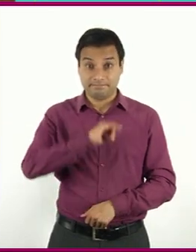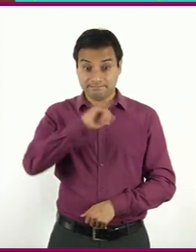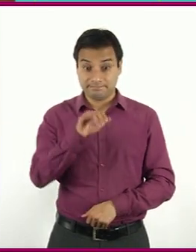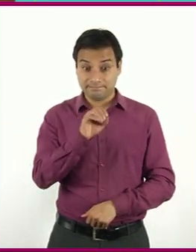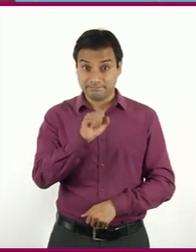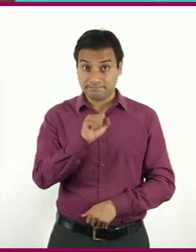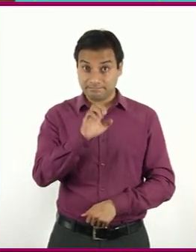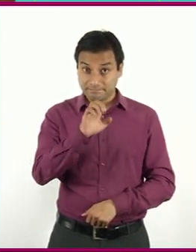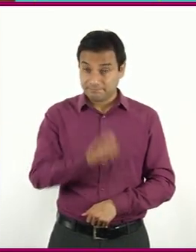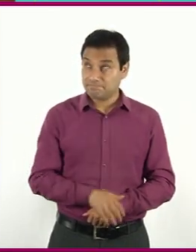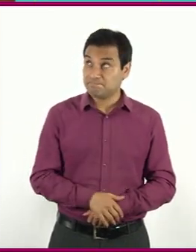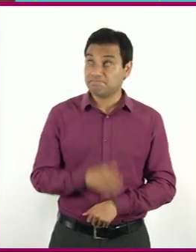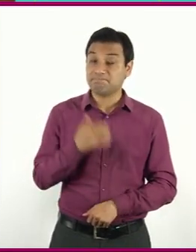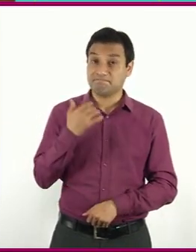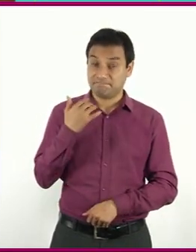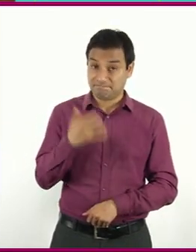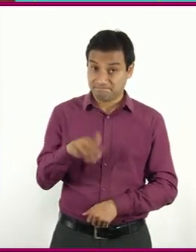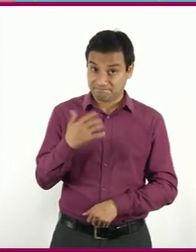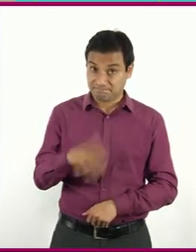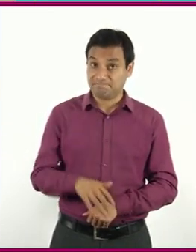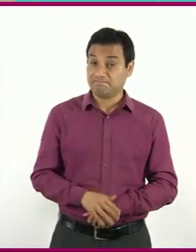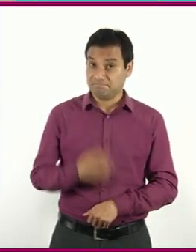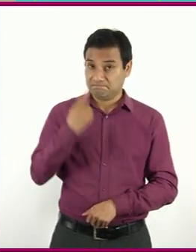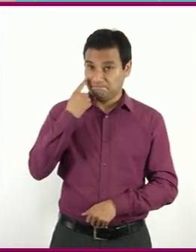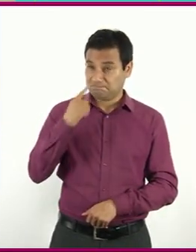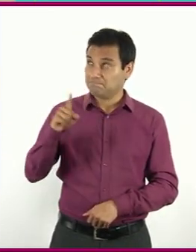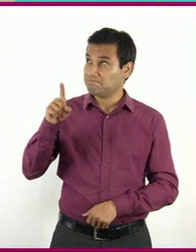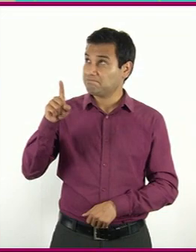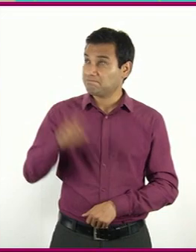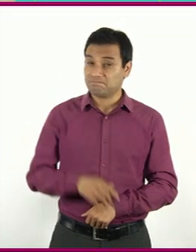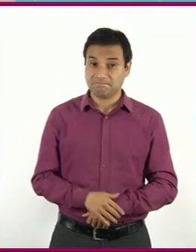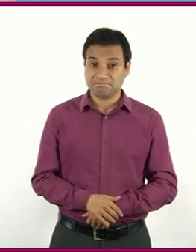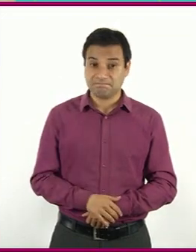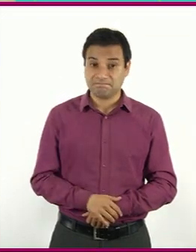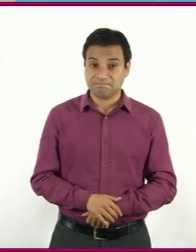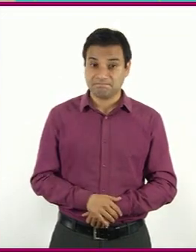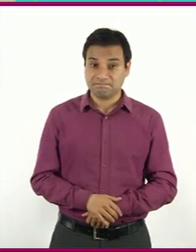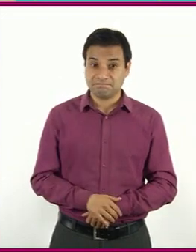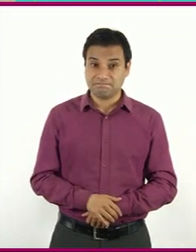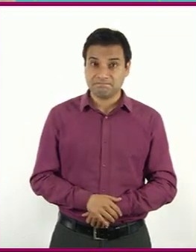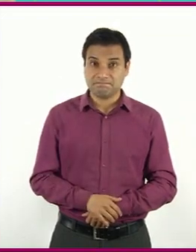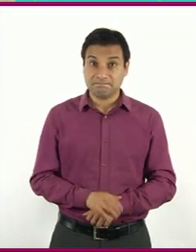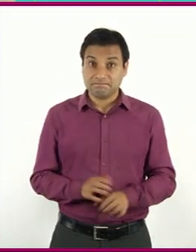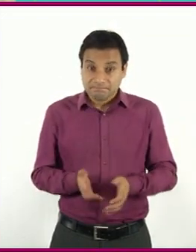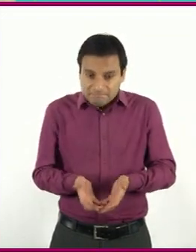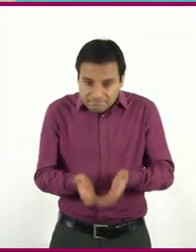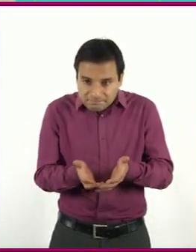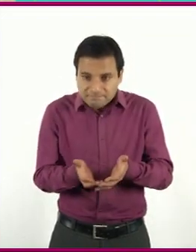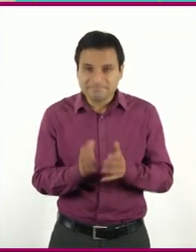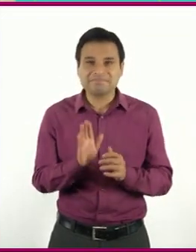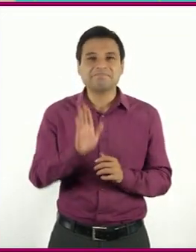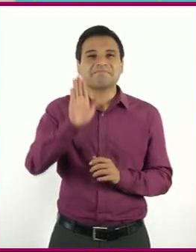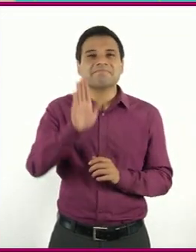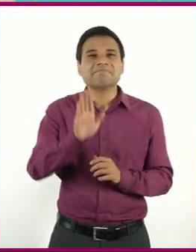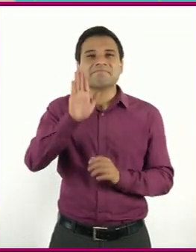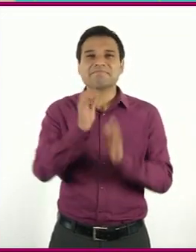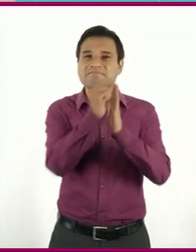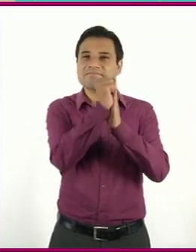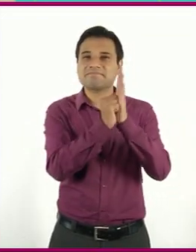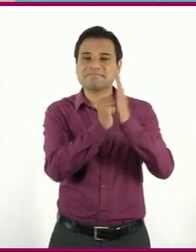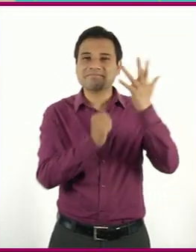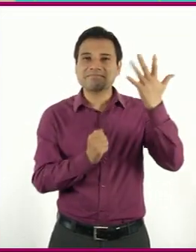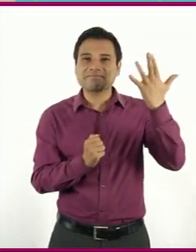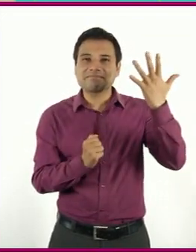nos enseña el manejo del plato para atrapar la pelota simulando el guante de béisbol